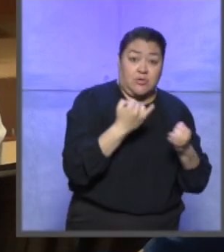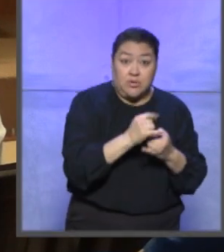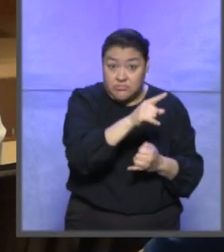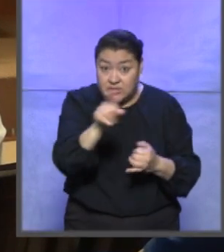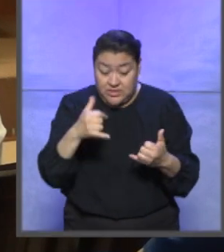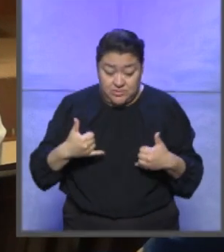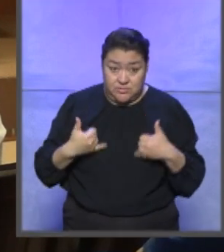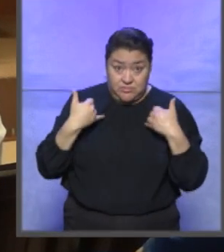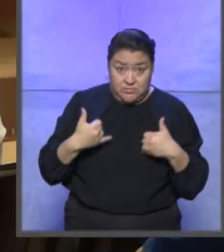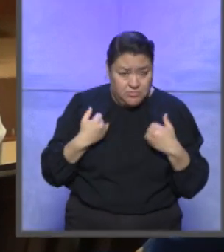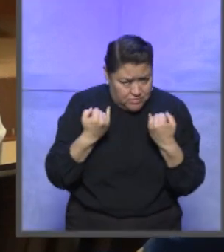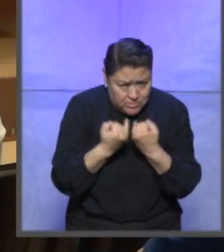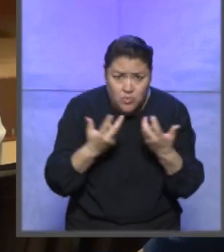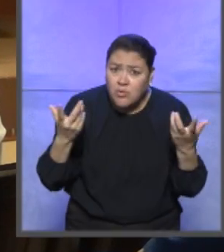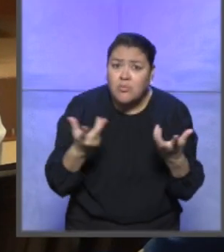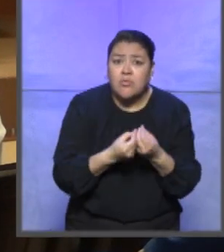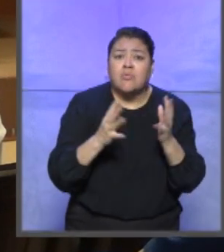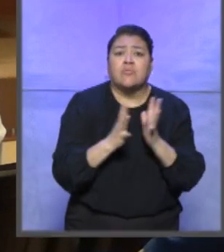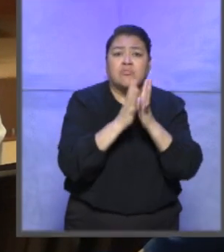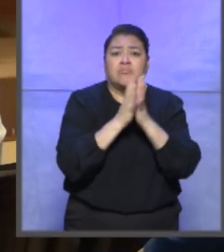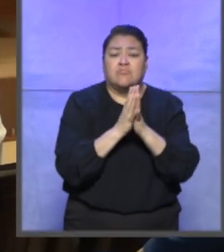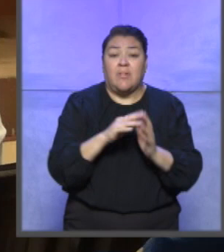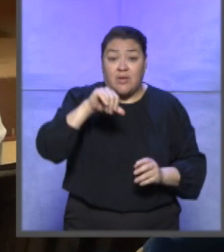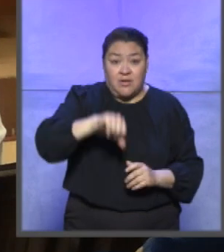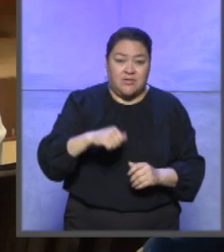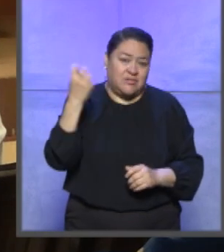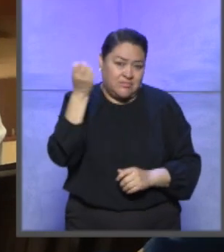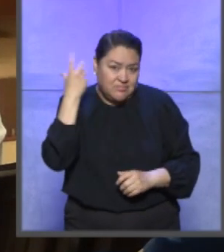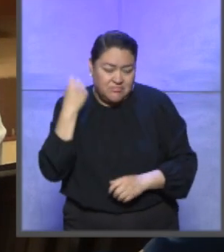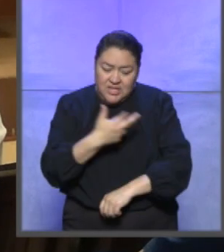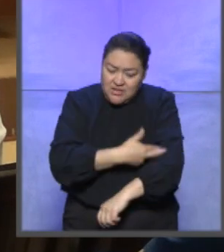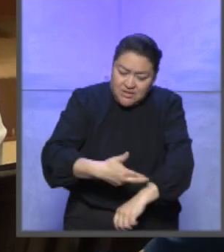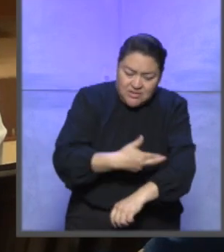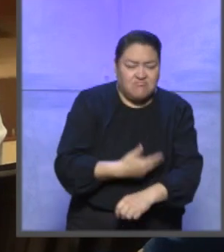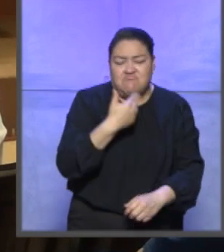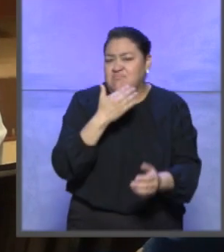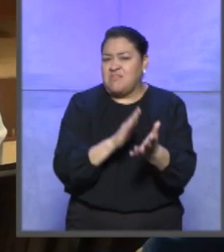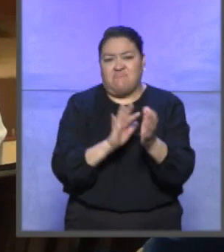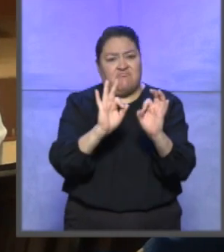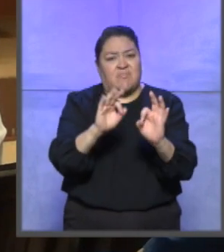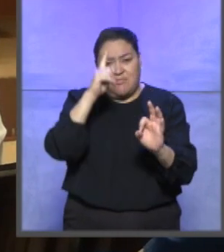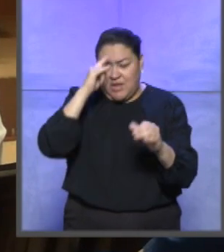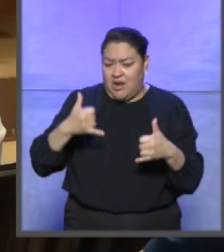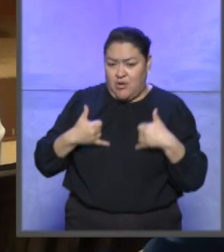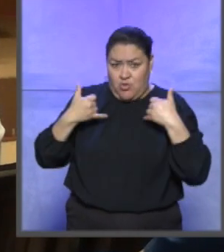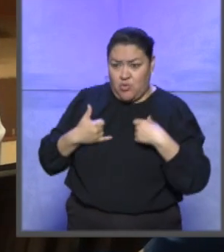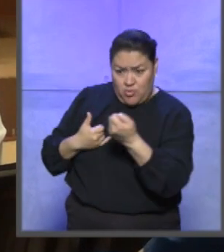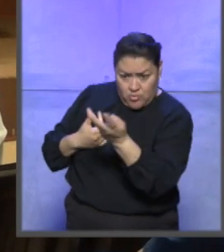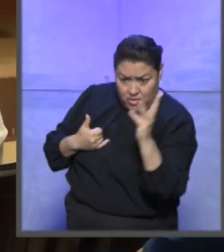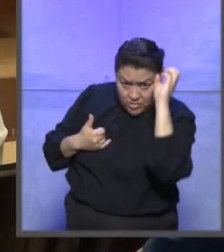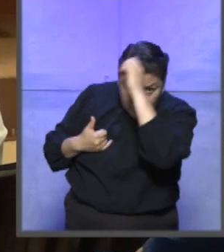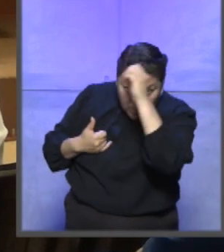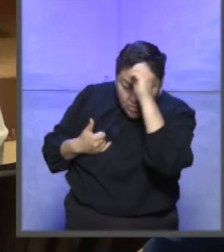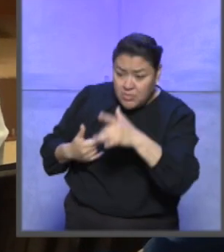a ustedes, jóvenes. Celebro la realización de eventos que permitan escuchar las